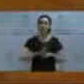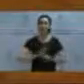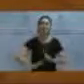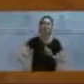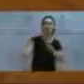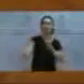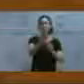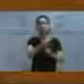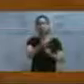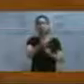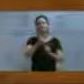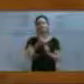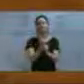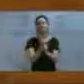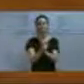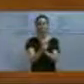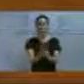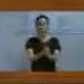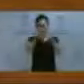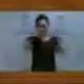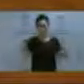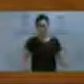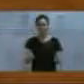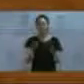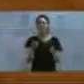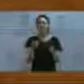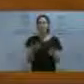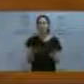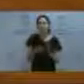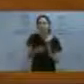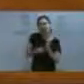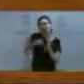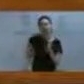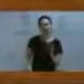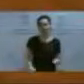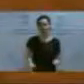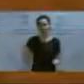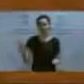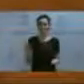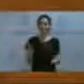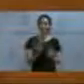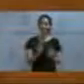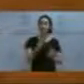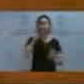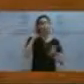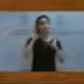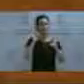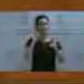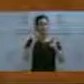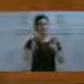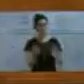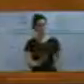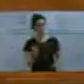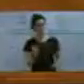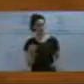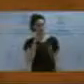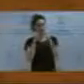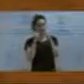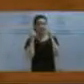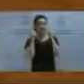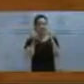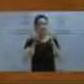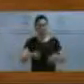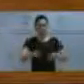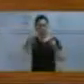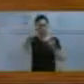conseguir empleo, por conseguir más trabajo y de calidad. Pero también todos tenemos que hacer un esfuerzo de